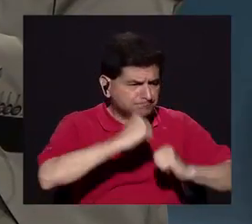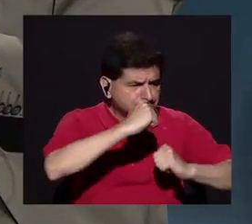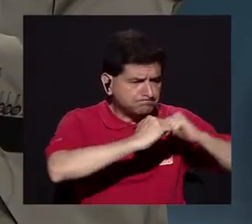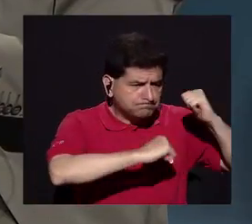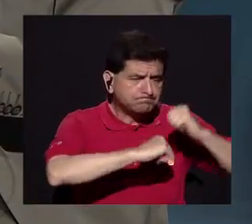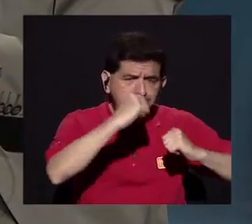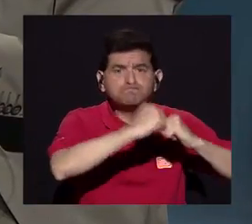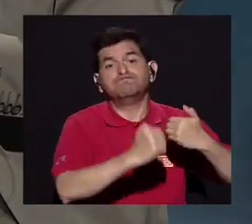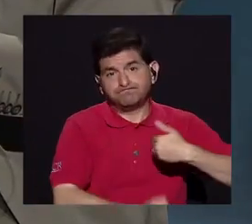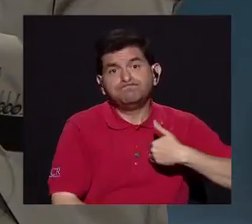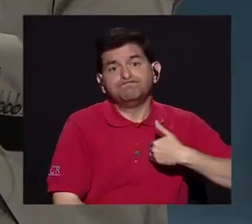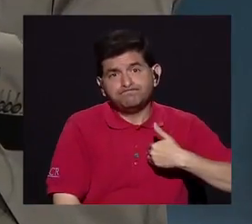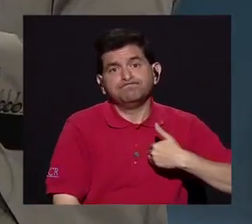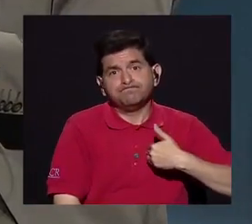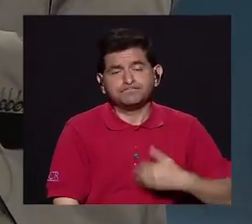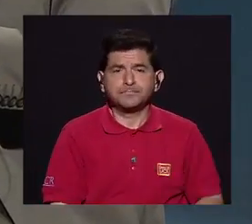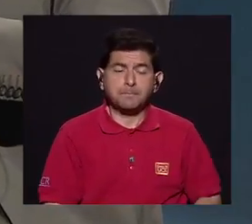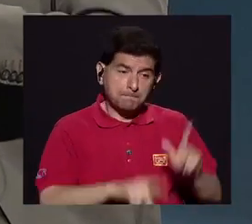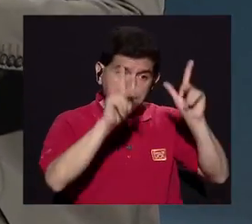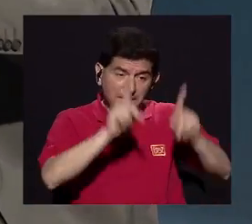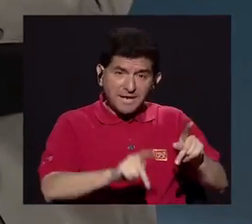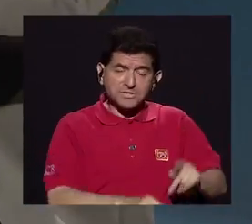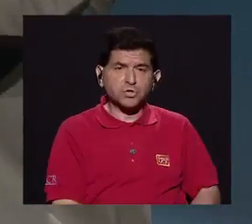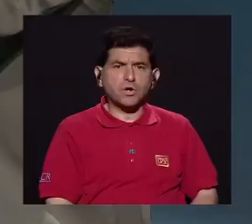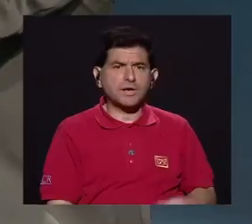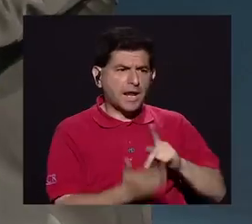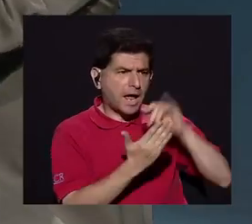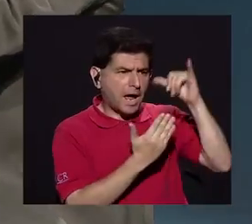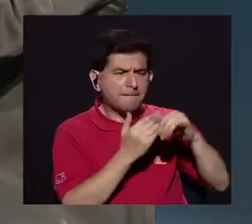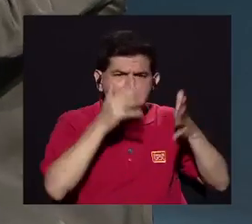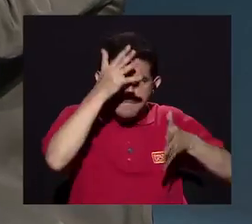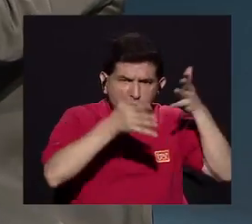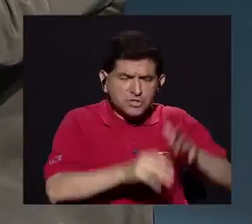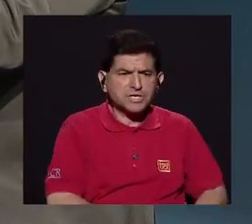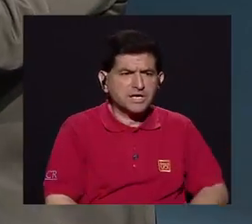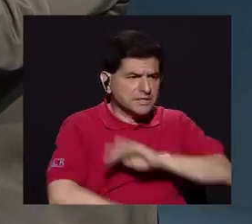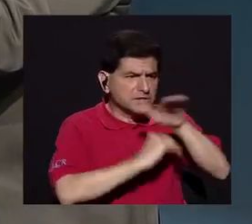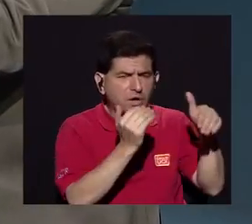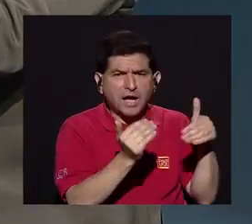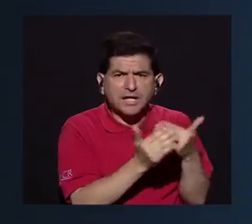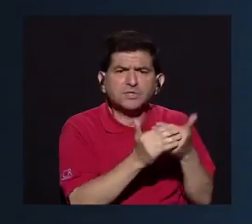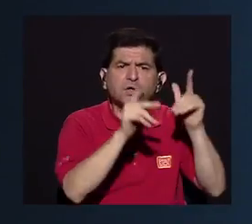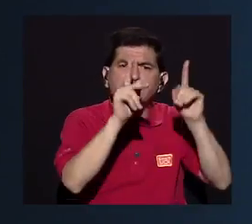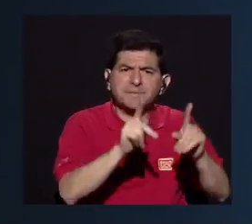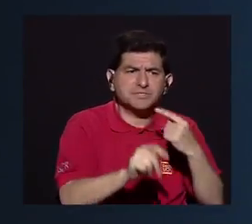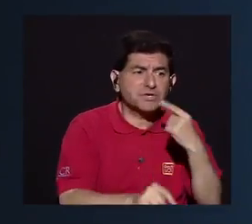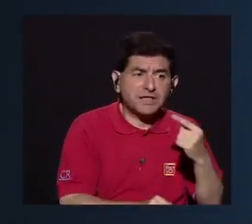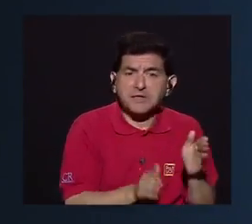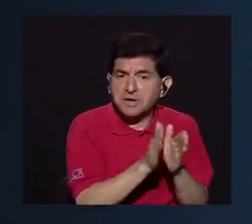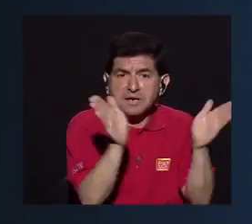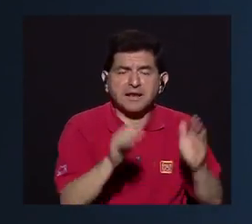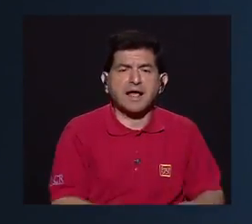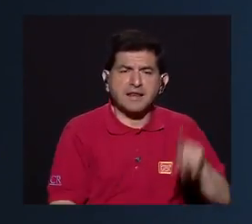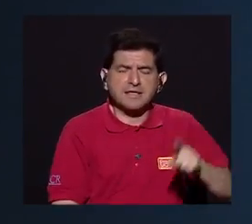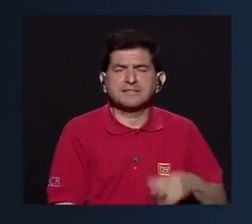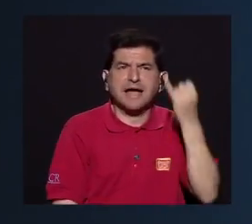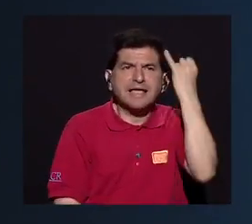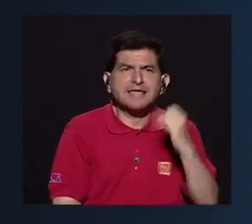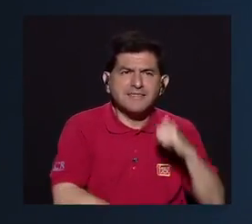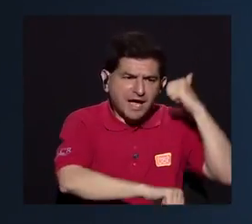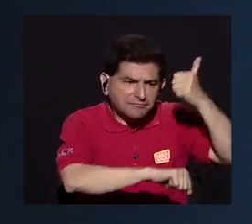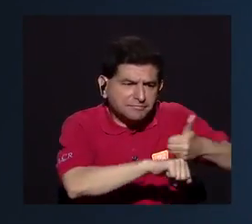estructurado de alguna forma. La persona que crea un proyecto, el creativo, llamo a todas las personas, necesitamos aterrizar la